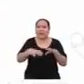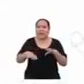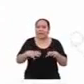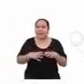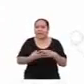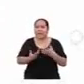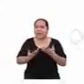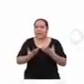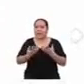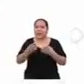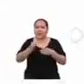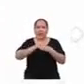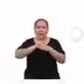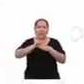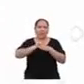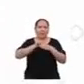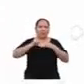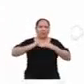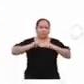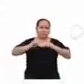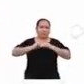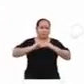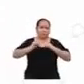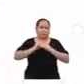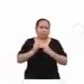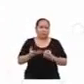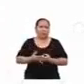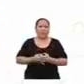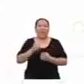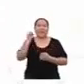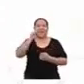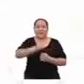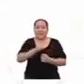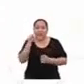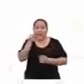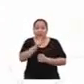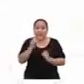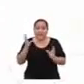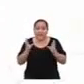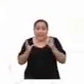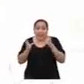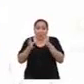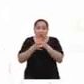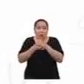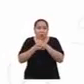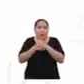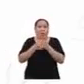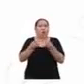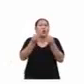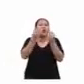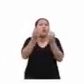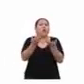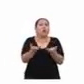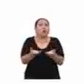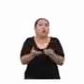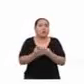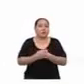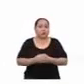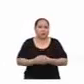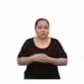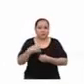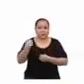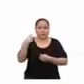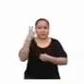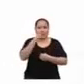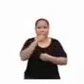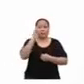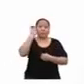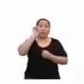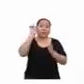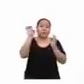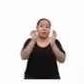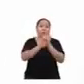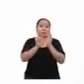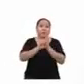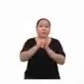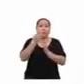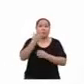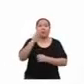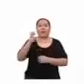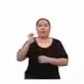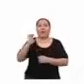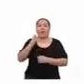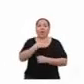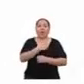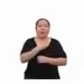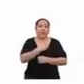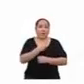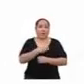corporal? Agruparlos, por supuesto, pero ¿de qué forma? Veamos un ejemplo para el caso de edad,